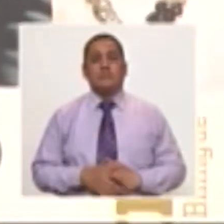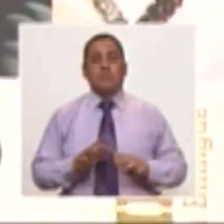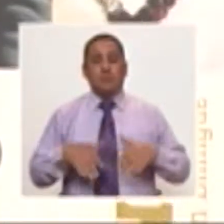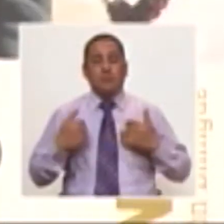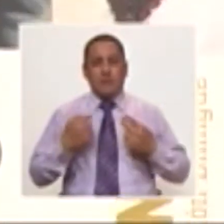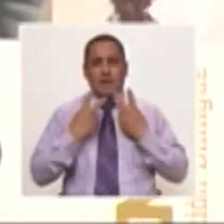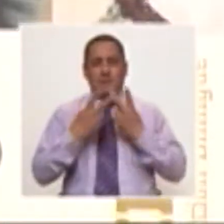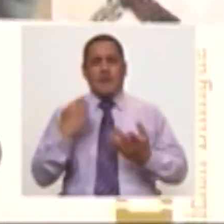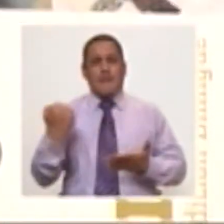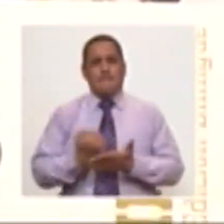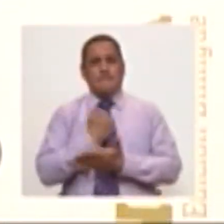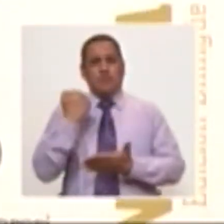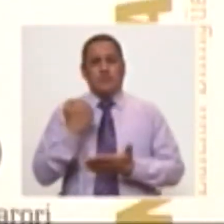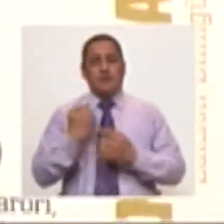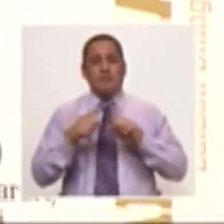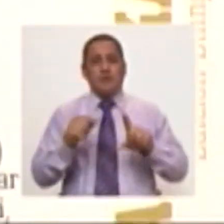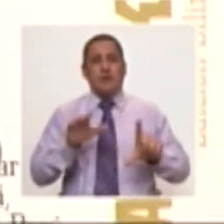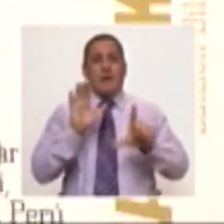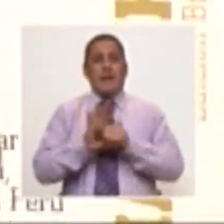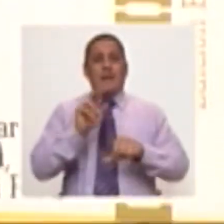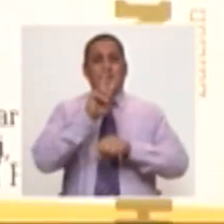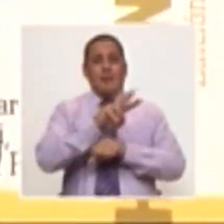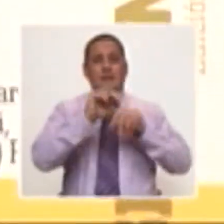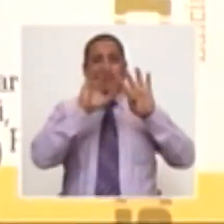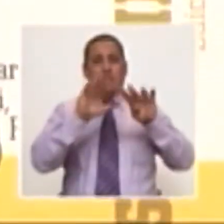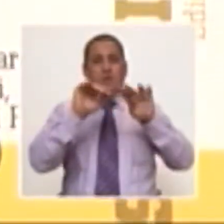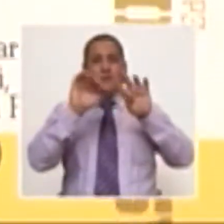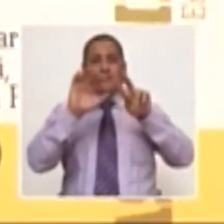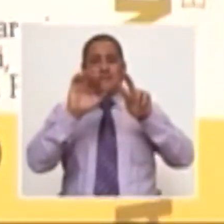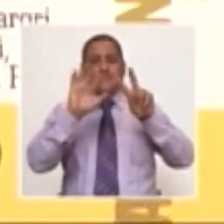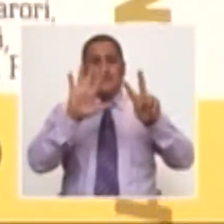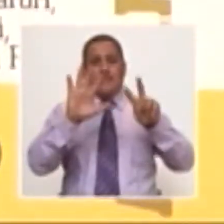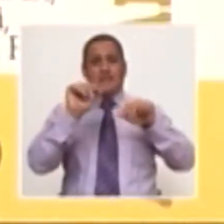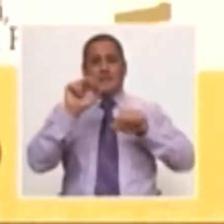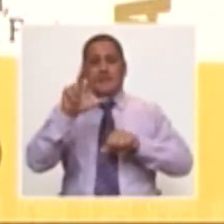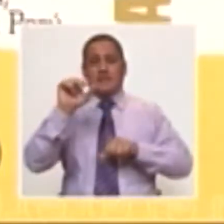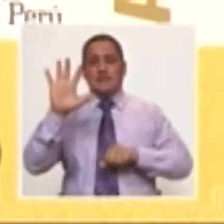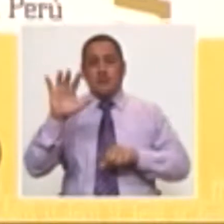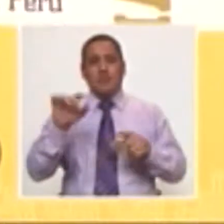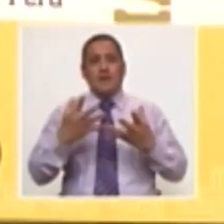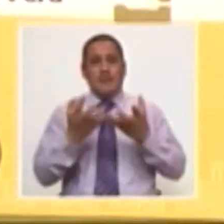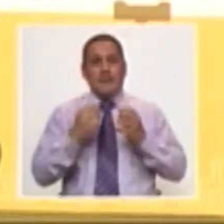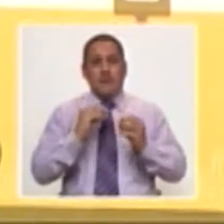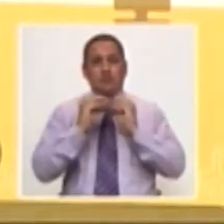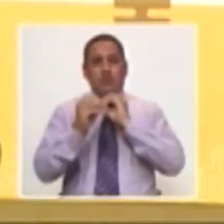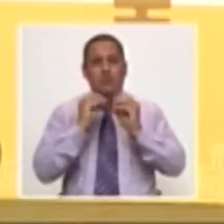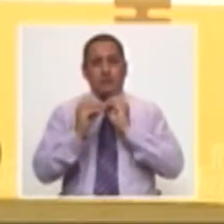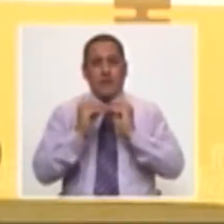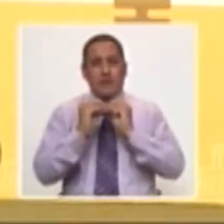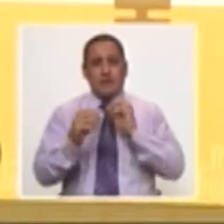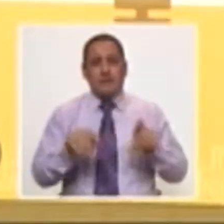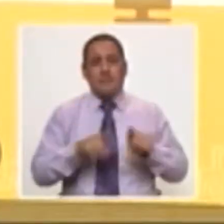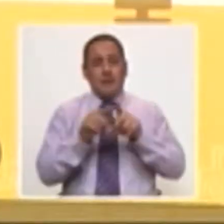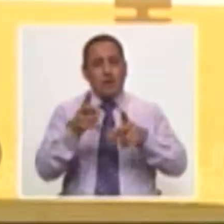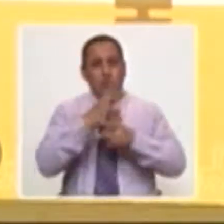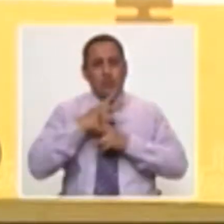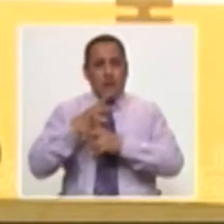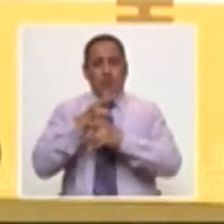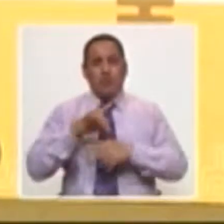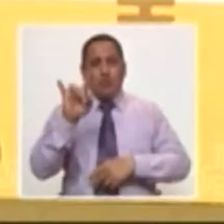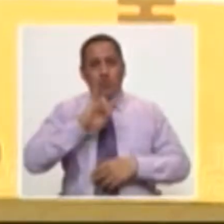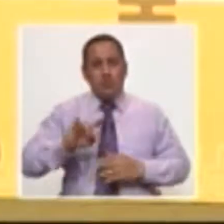Puede sonar imposible, pero la ley número 29735 intenta regular el uso,